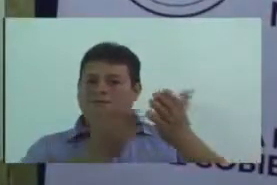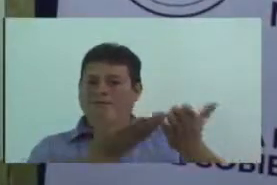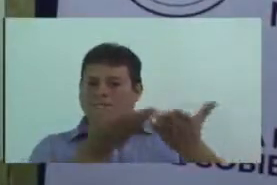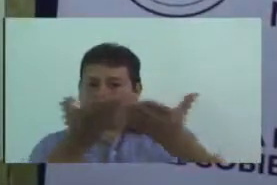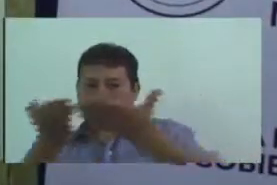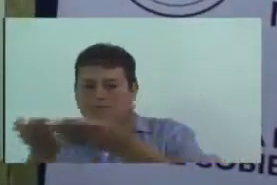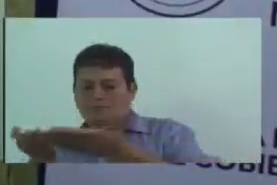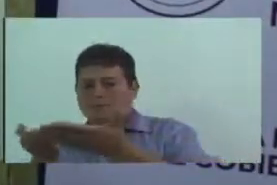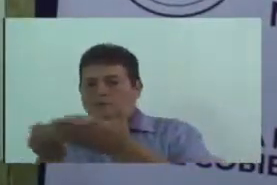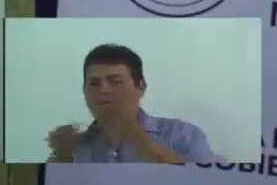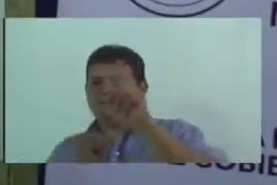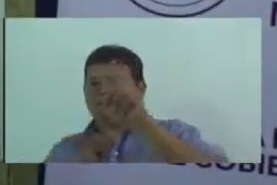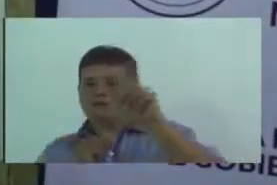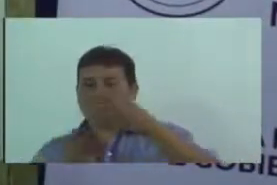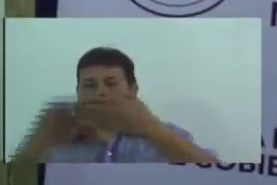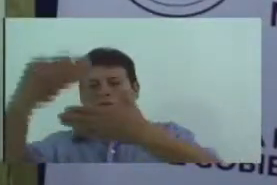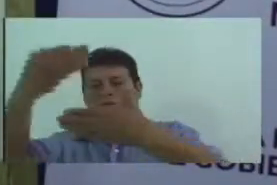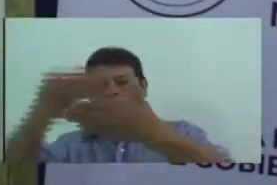cualquiera.